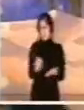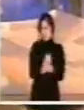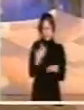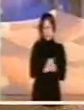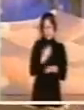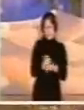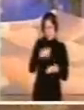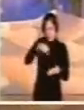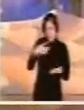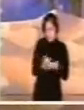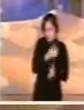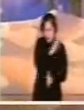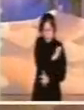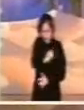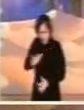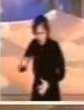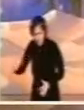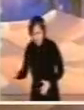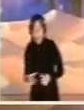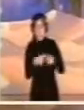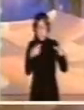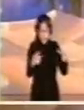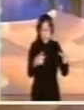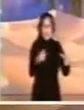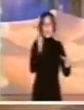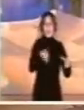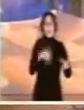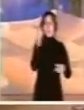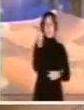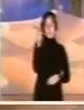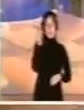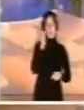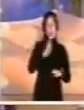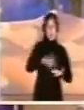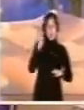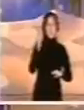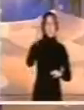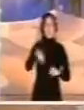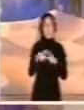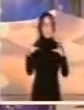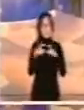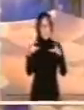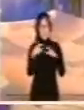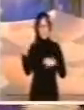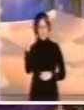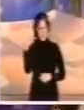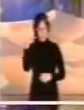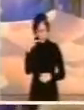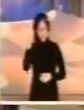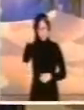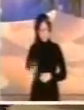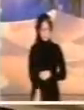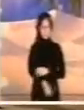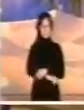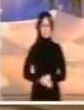falta de nada. Tengo sable, dinero negro, hasta tarjeta opaca. No haga caso,